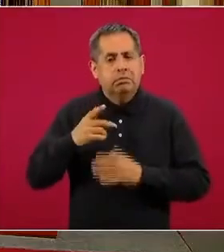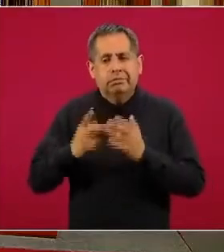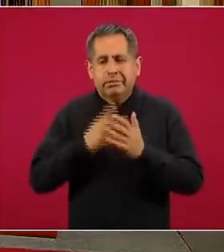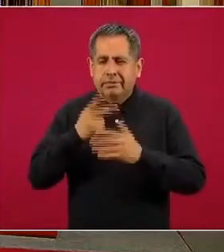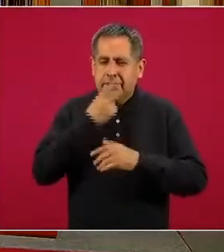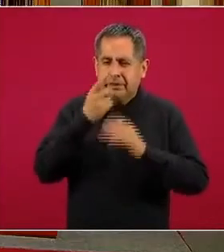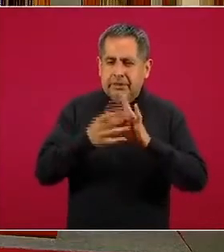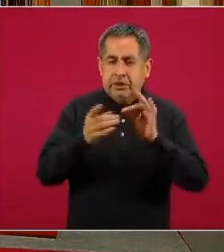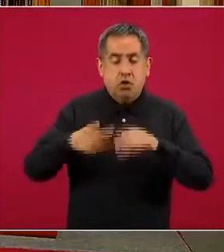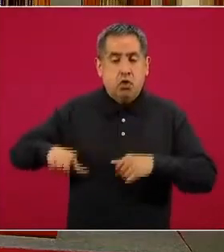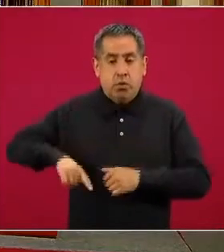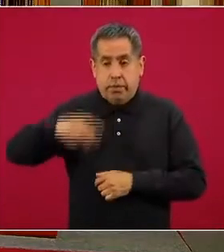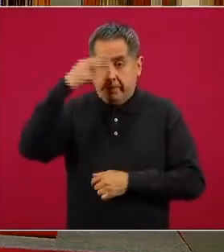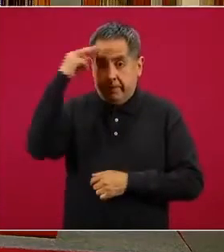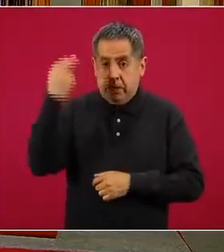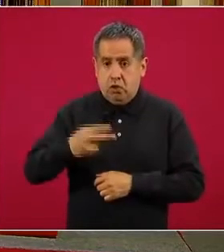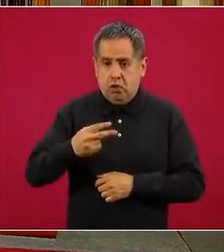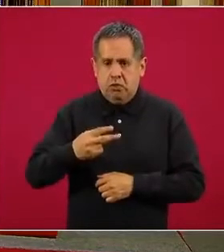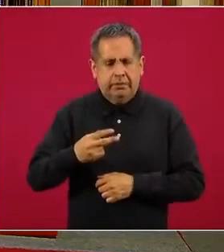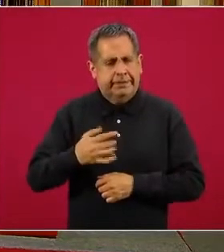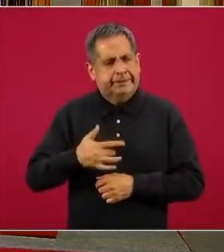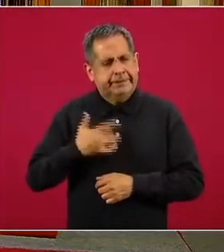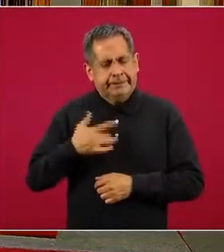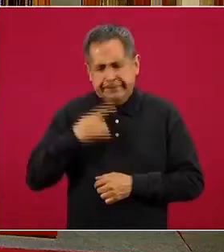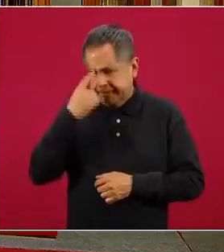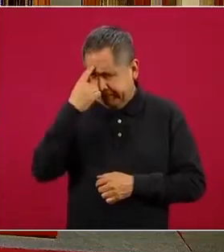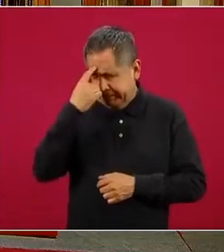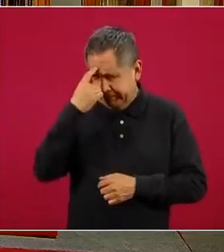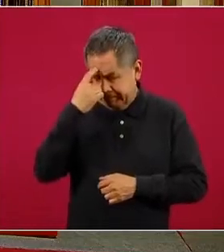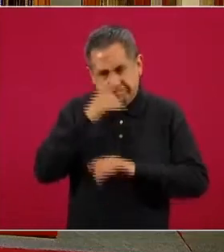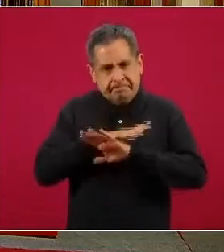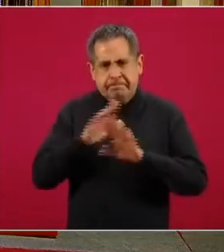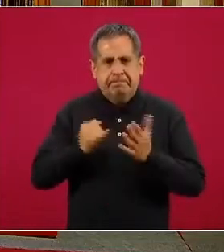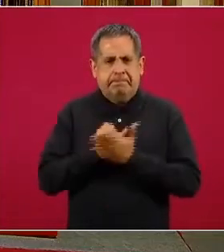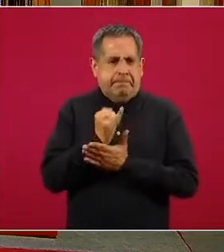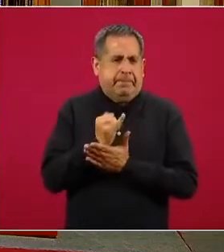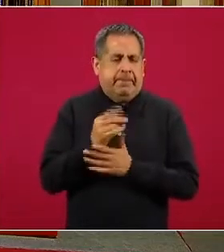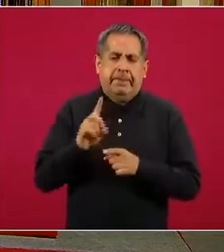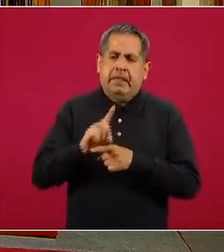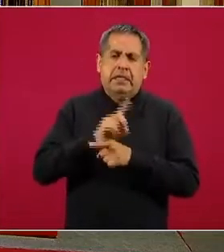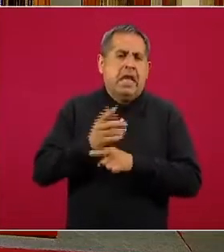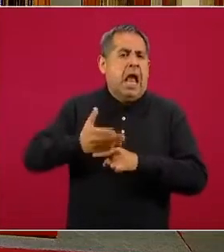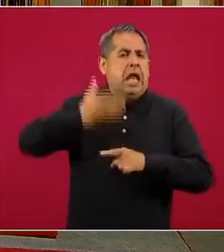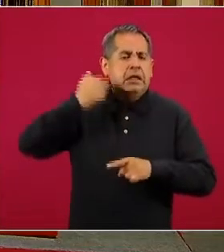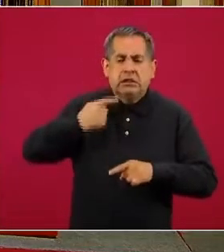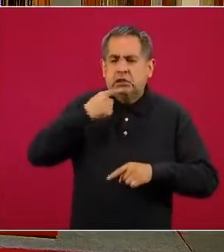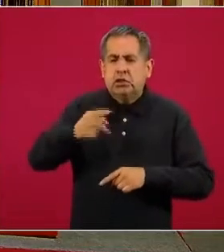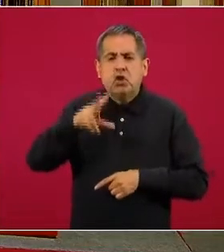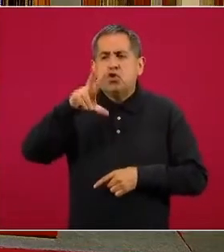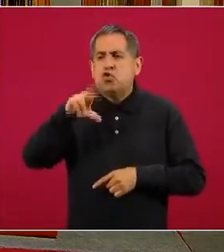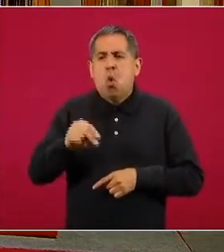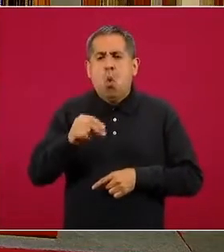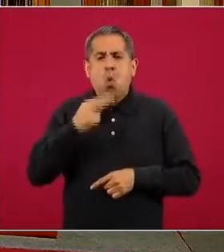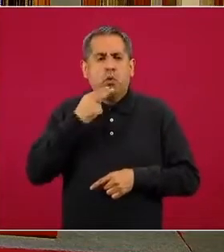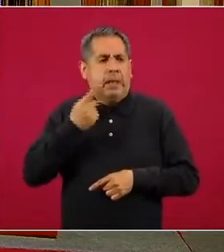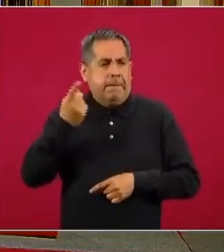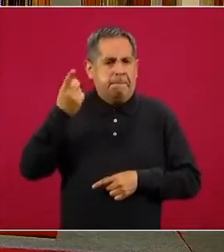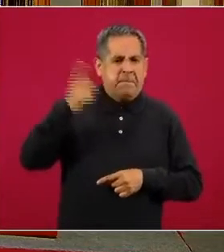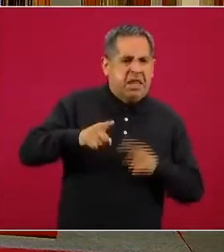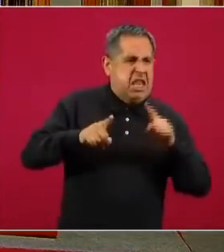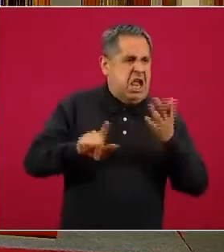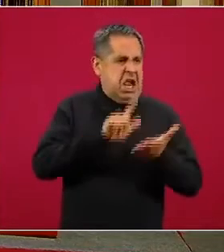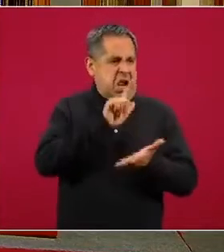repetido, el Gobierno de México conscientemente decidió desde el inicio que no iba a utilizar